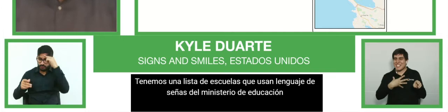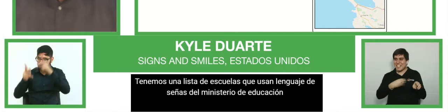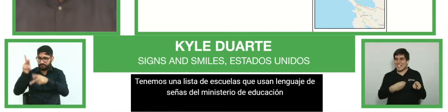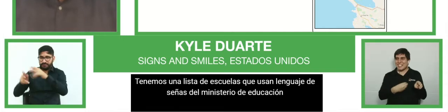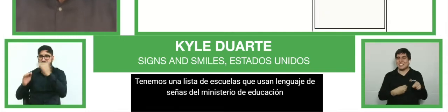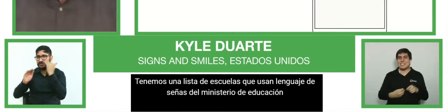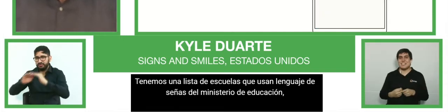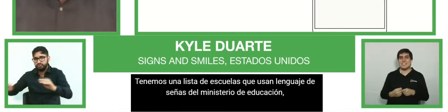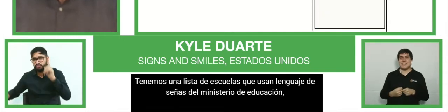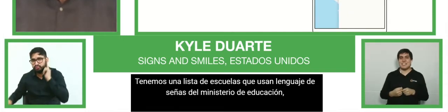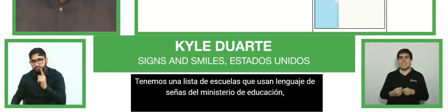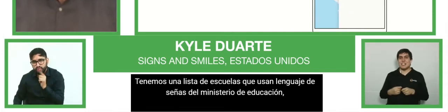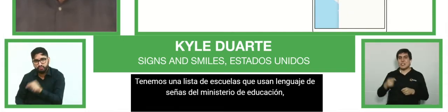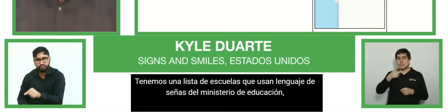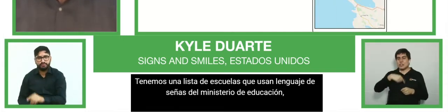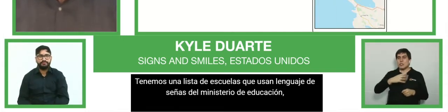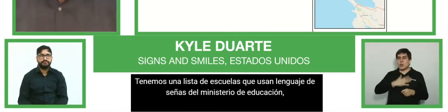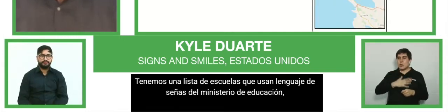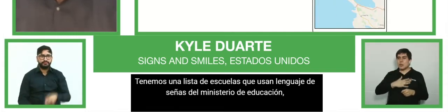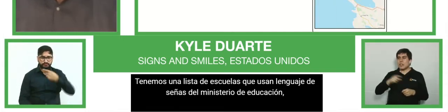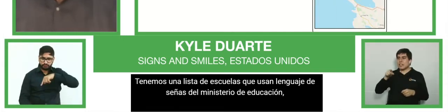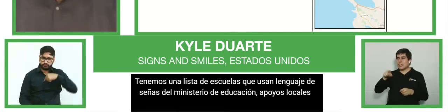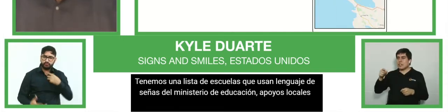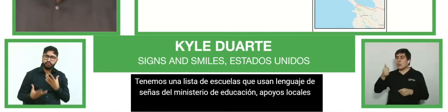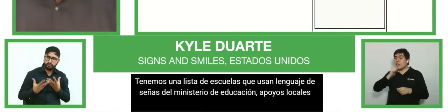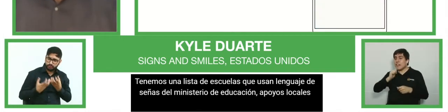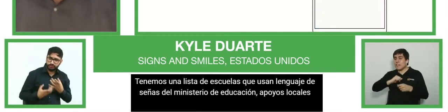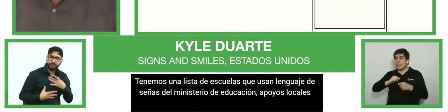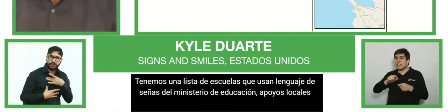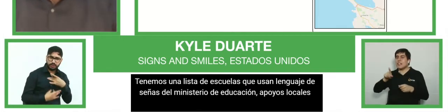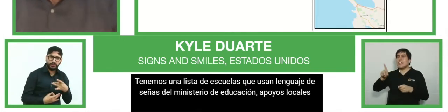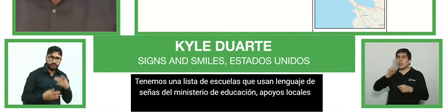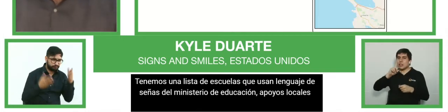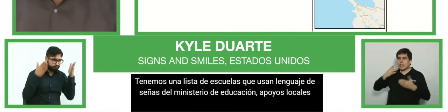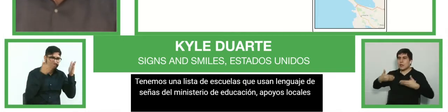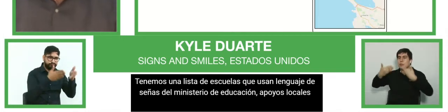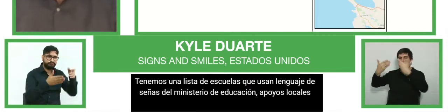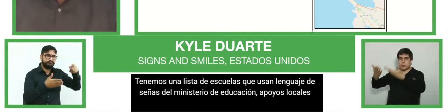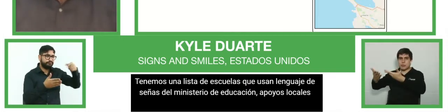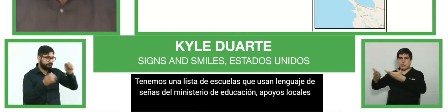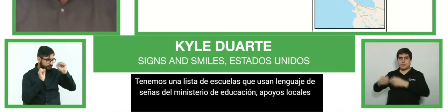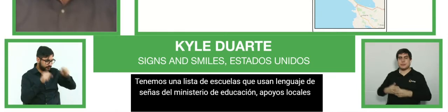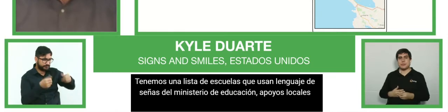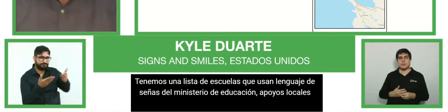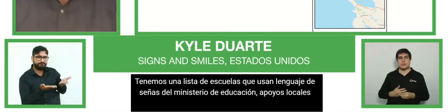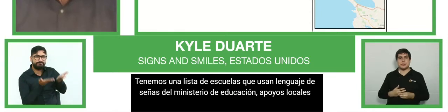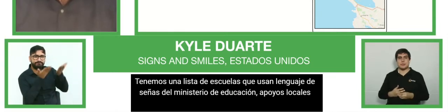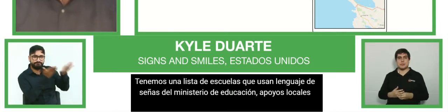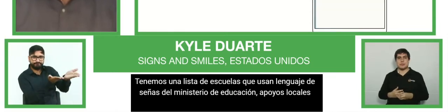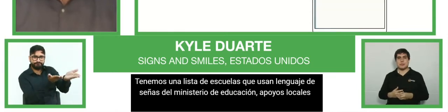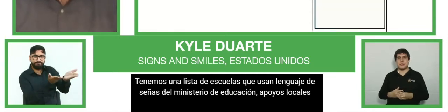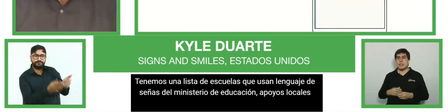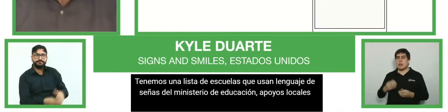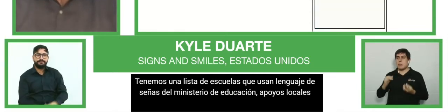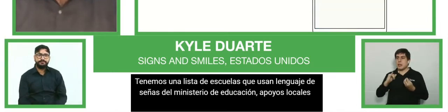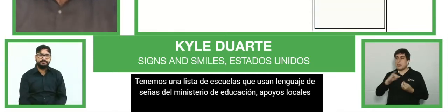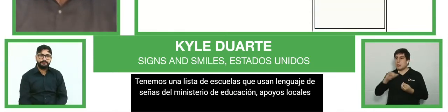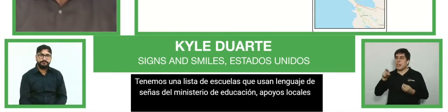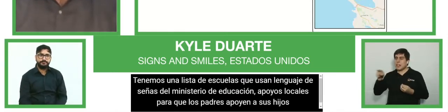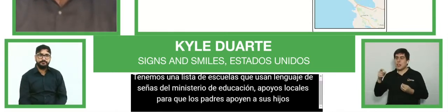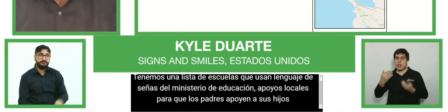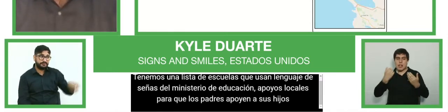asegurarnos de que tengan los recursos que necesiten y que les estén disponibles en su jurisdicción local para ayudar mejor a sus